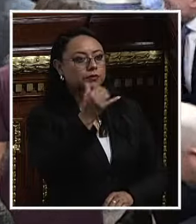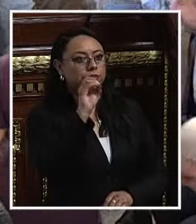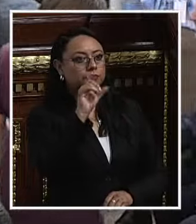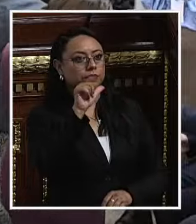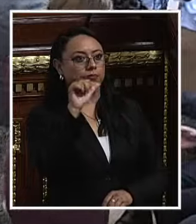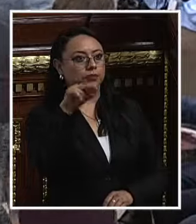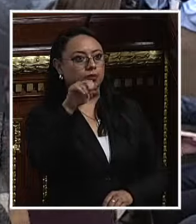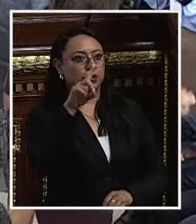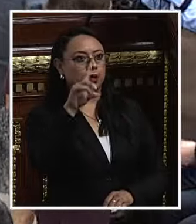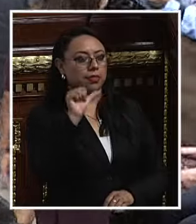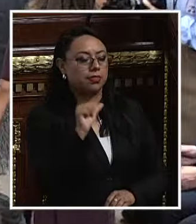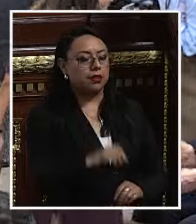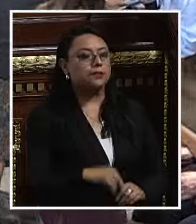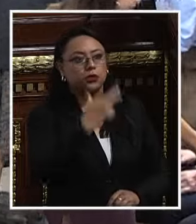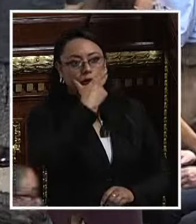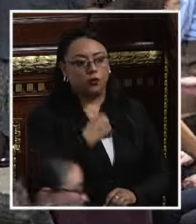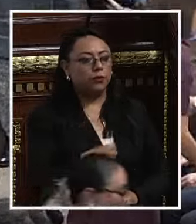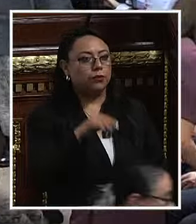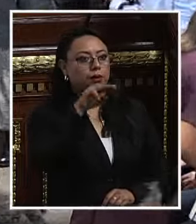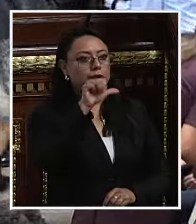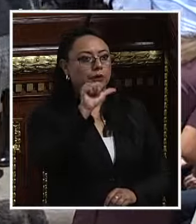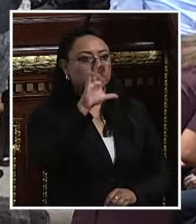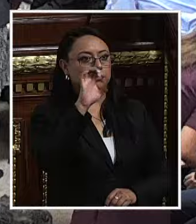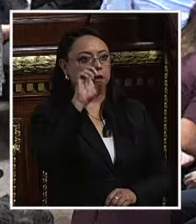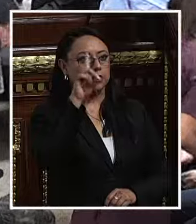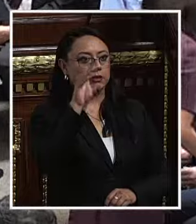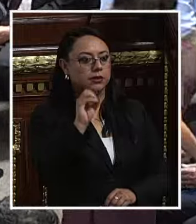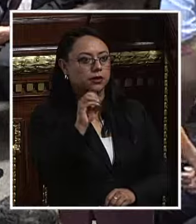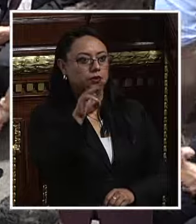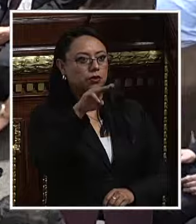Macedo Escartín Miguel Ángel.